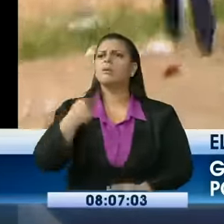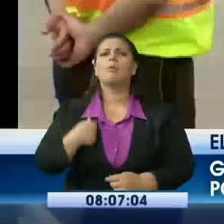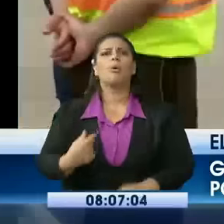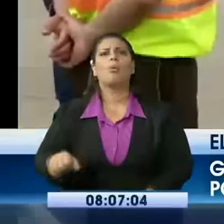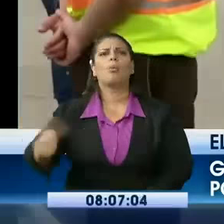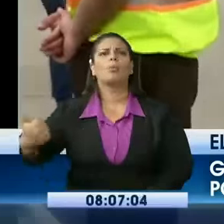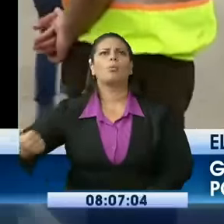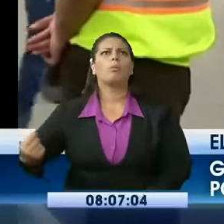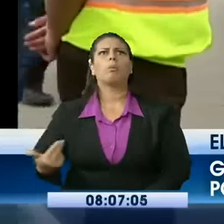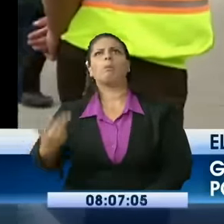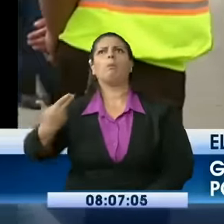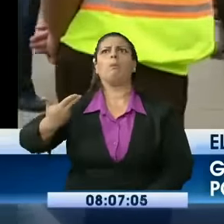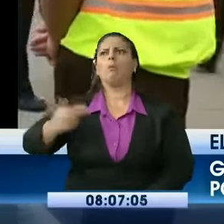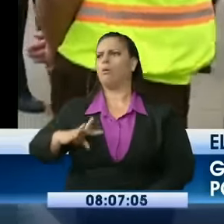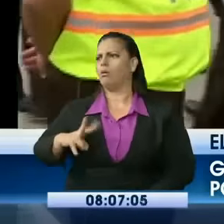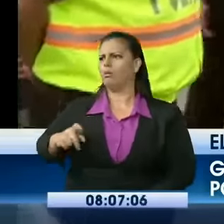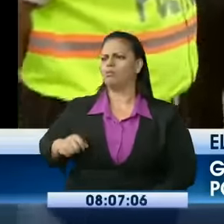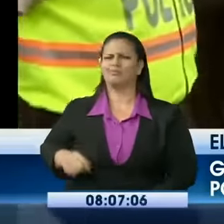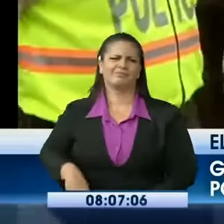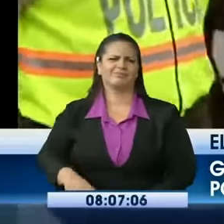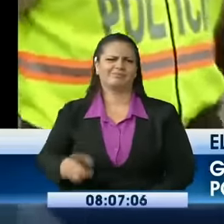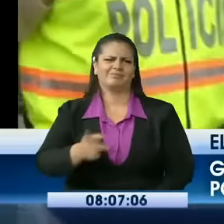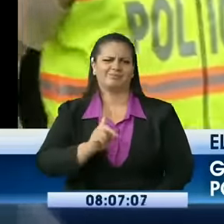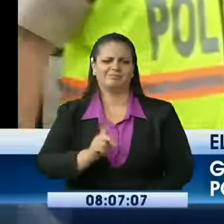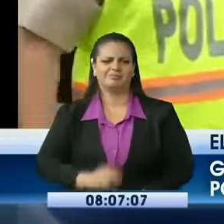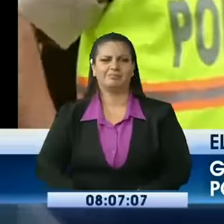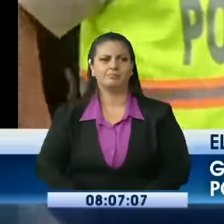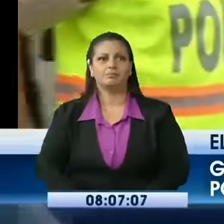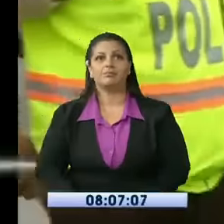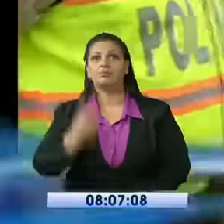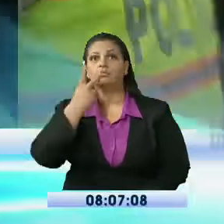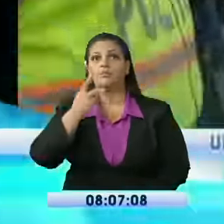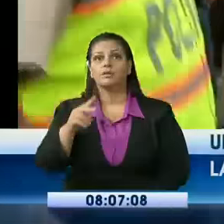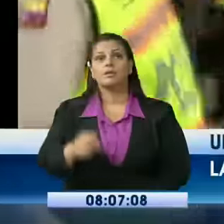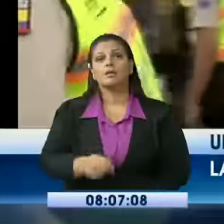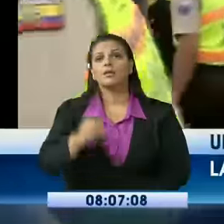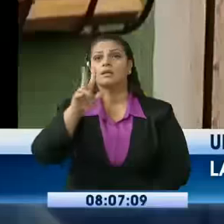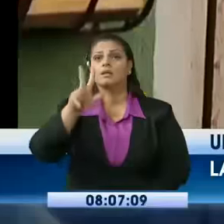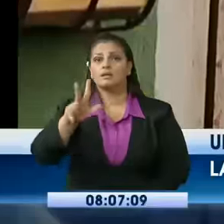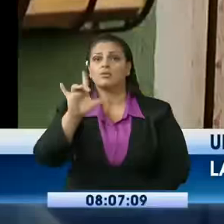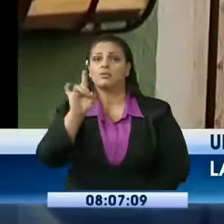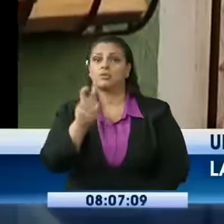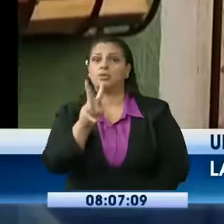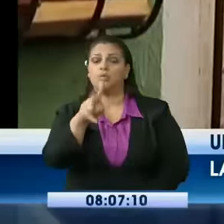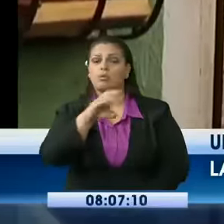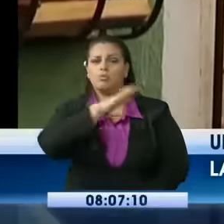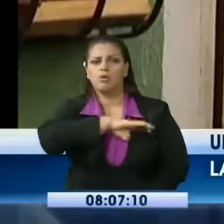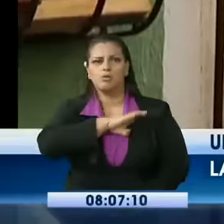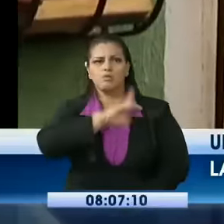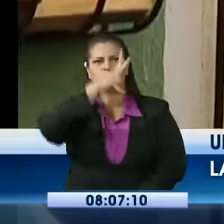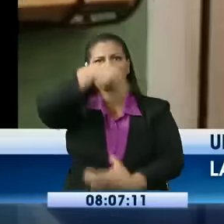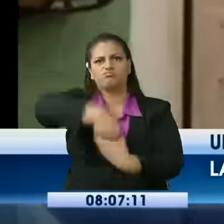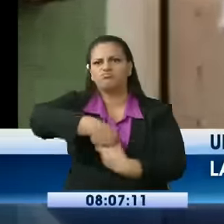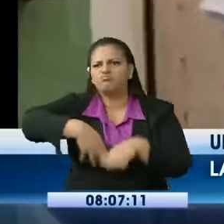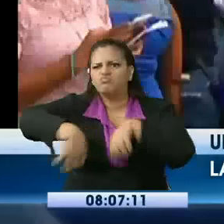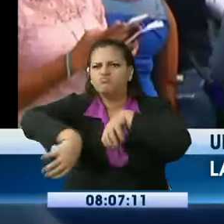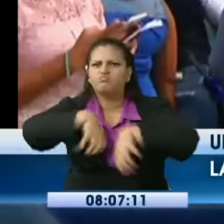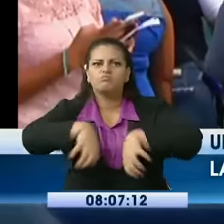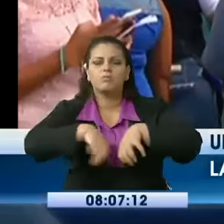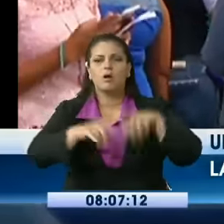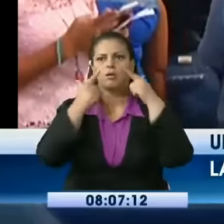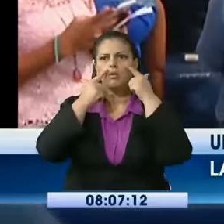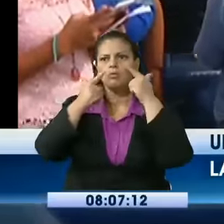cierto. Casi 400 uniformados conformaron la delegación que tuvo como objetivo conocer de cerca la situación que se vive en